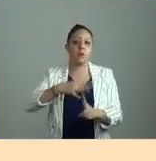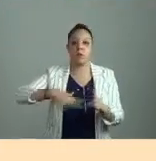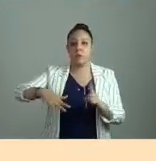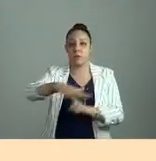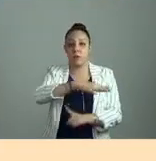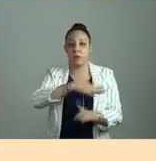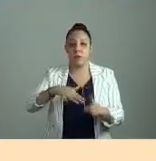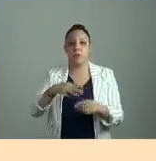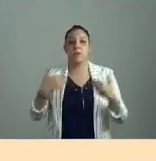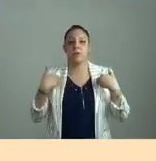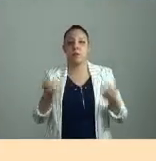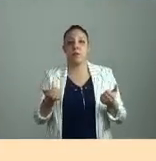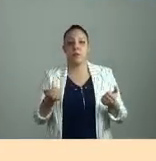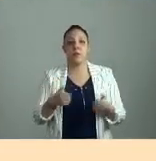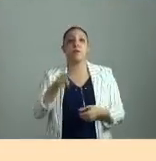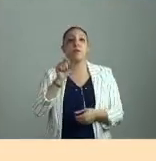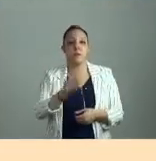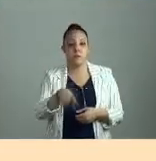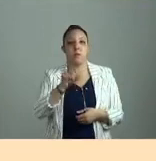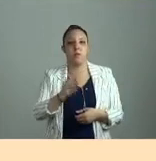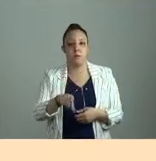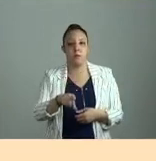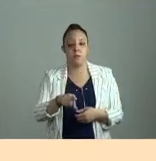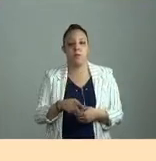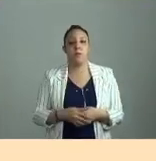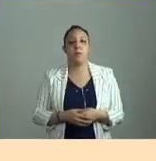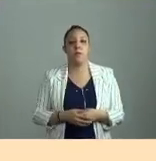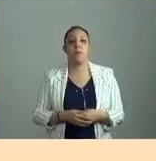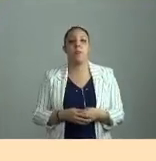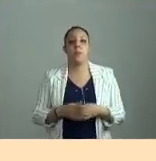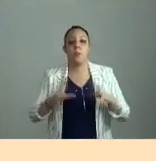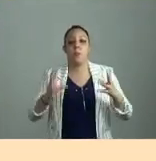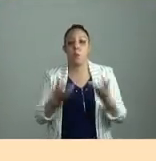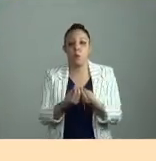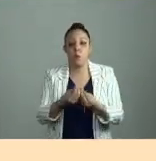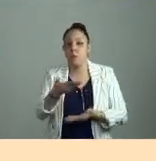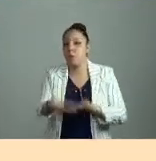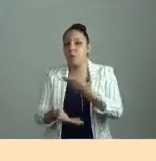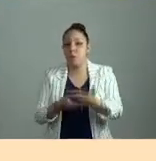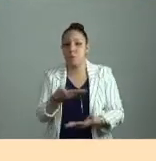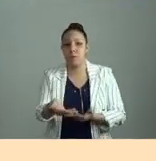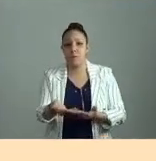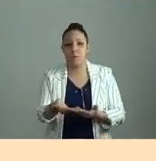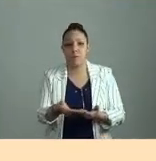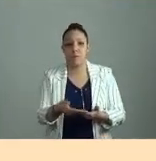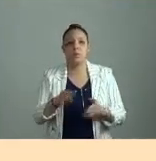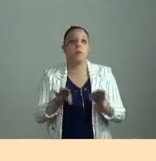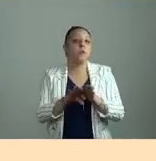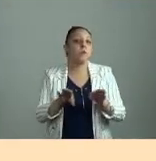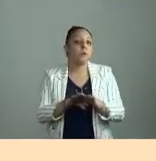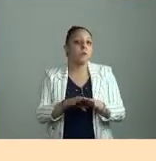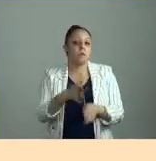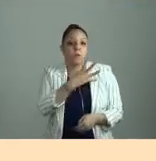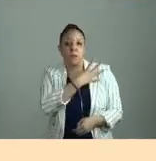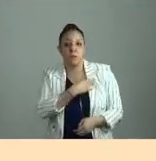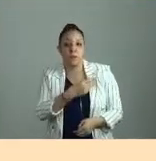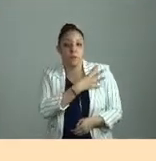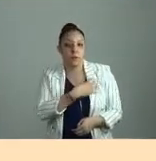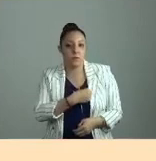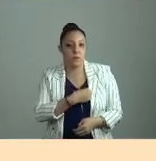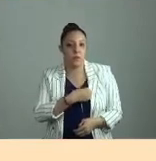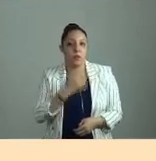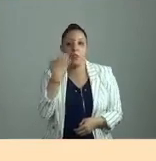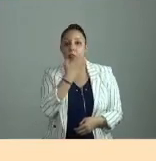así que junto a los servicios como trae los niños la escuela colectivamente